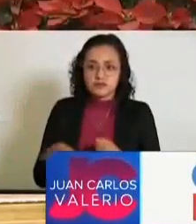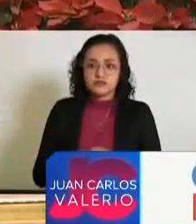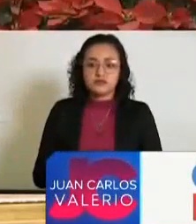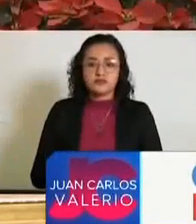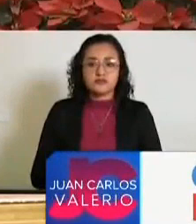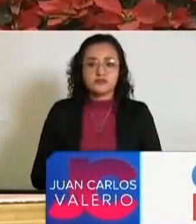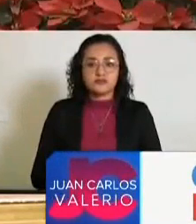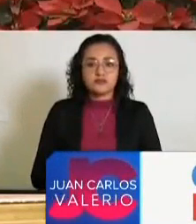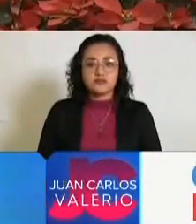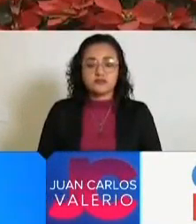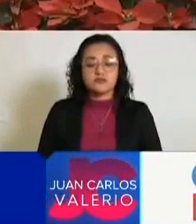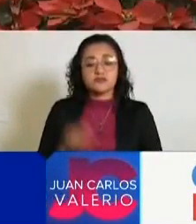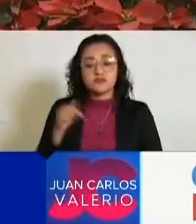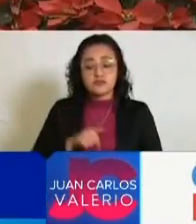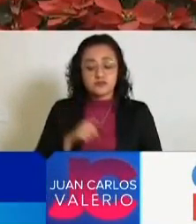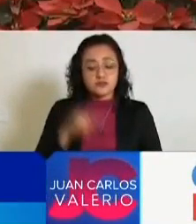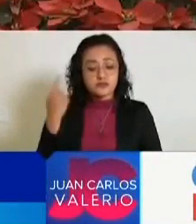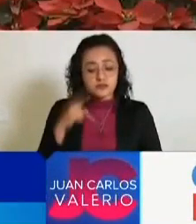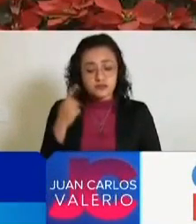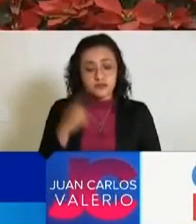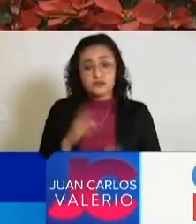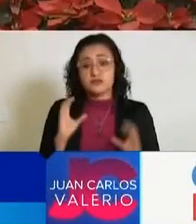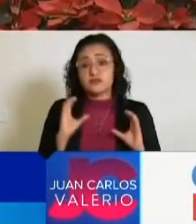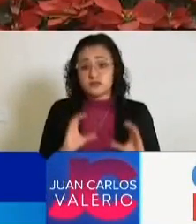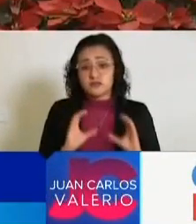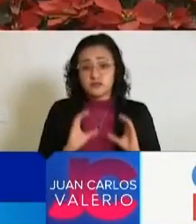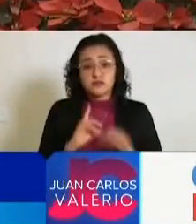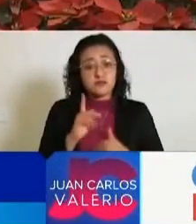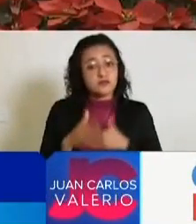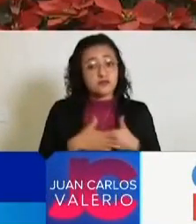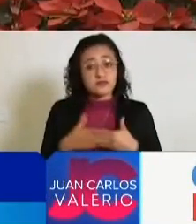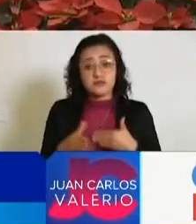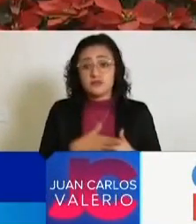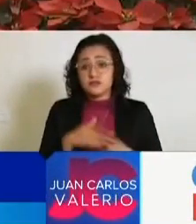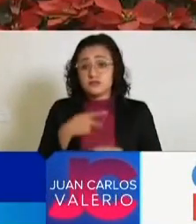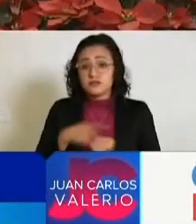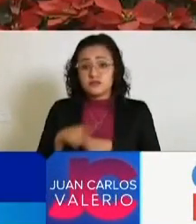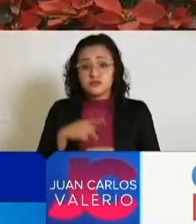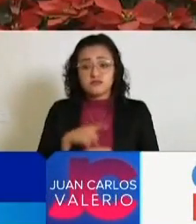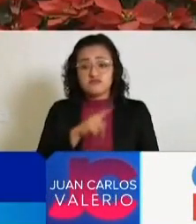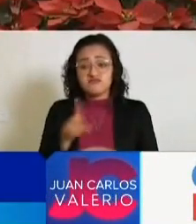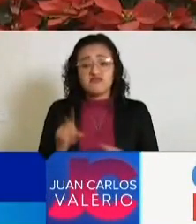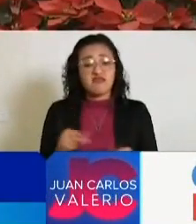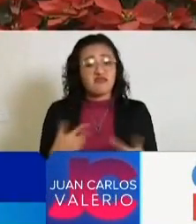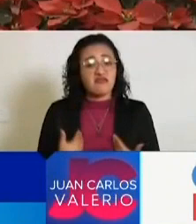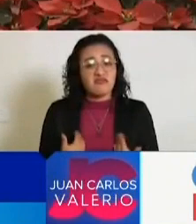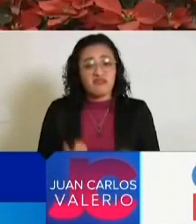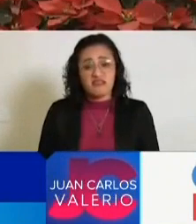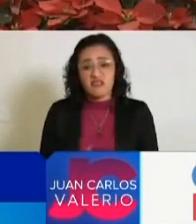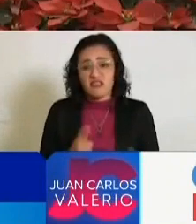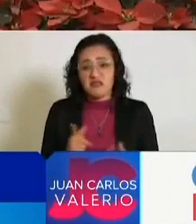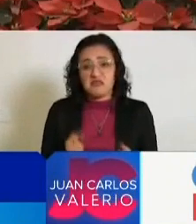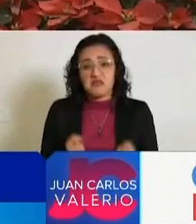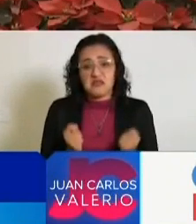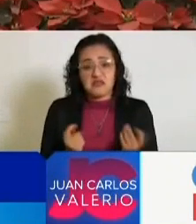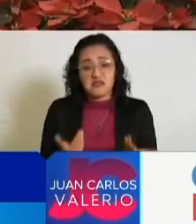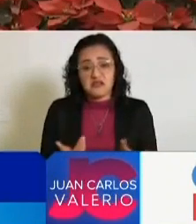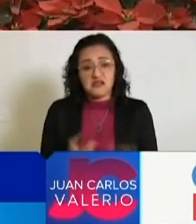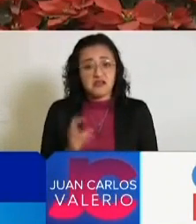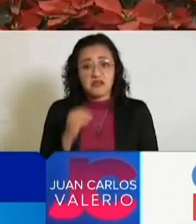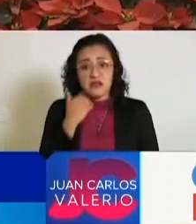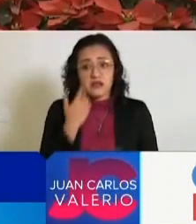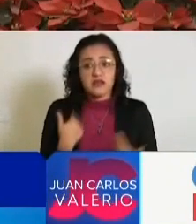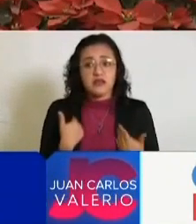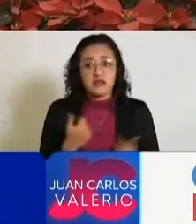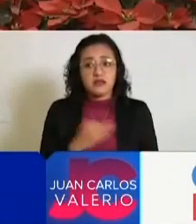la capital nos puede llevar a condiciones de crisis pero nadie entiende nadie